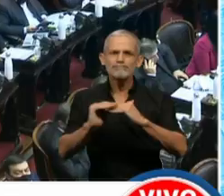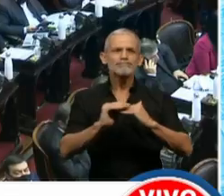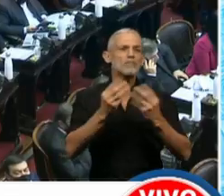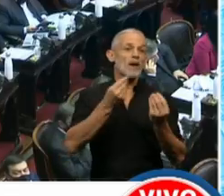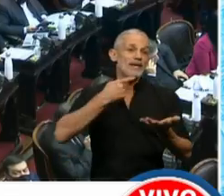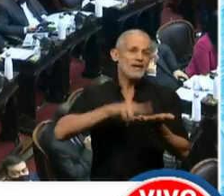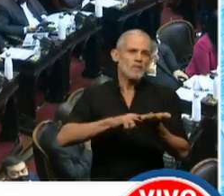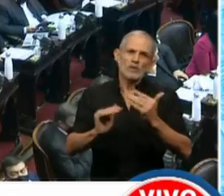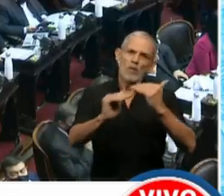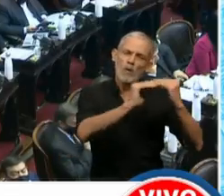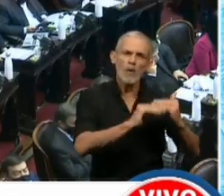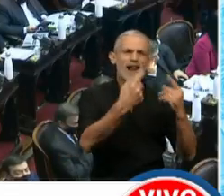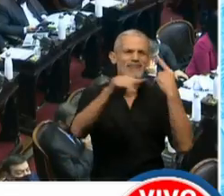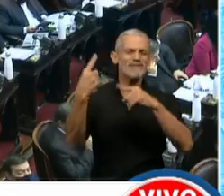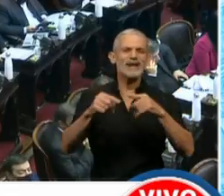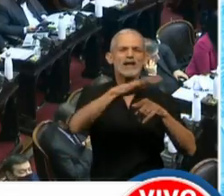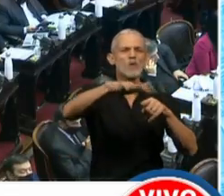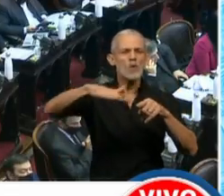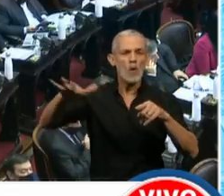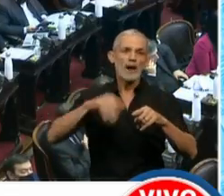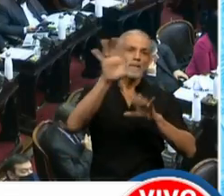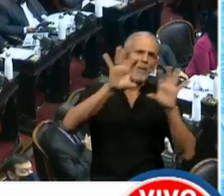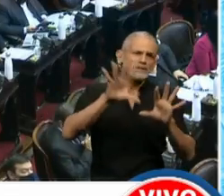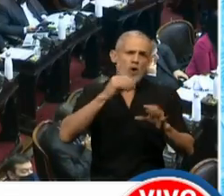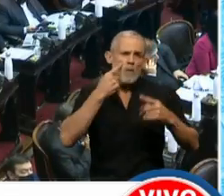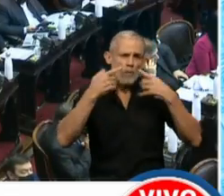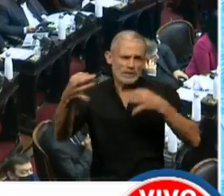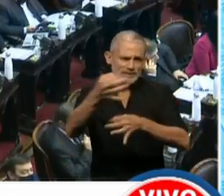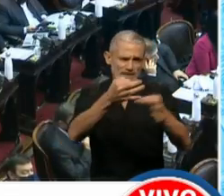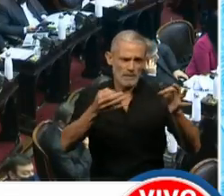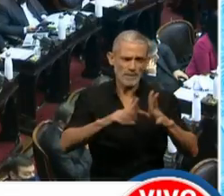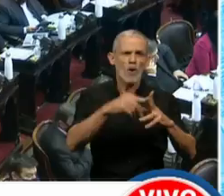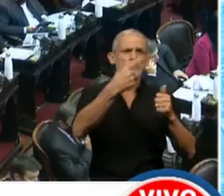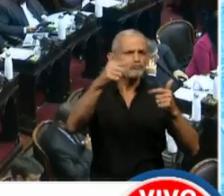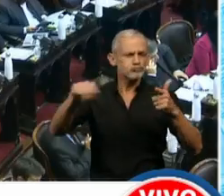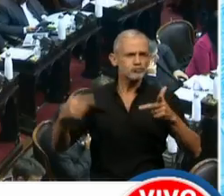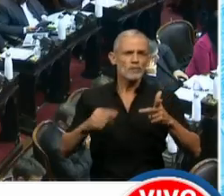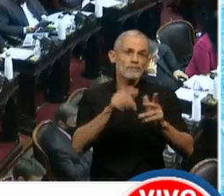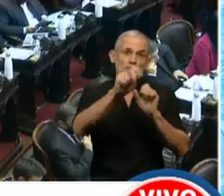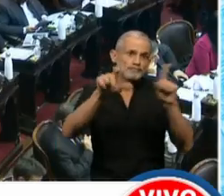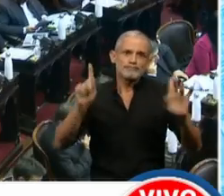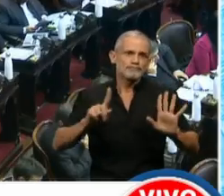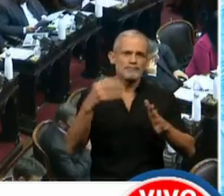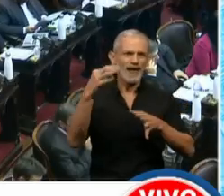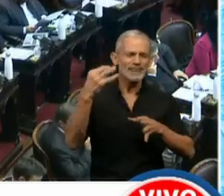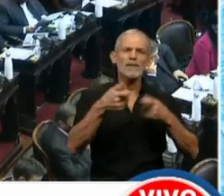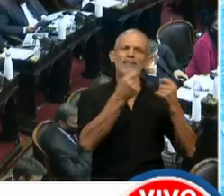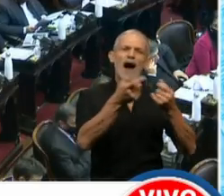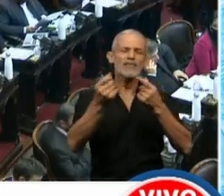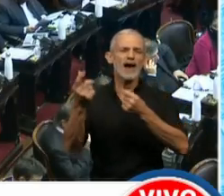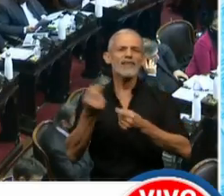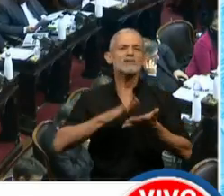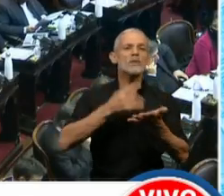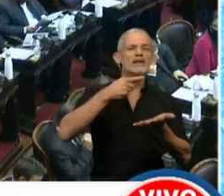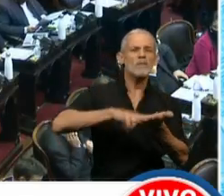impositivo que las distintas jurisdicciones provinciales o municipales según corresponda otorgan en el impuesto